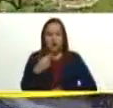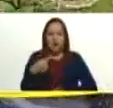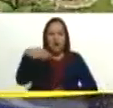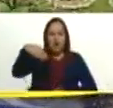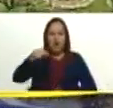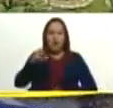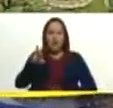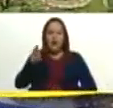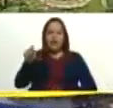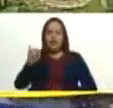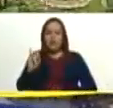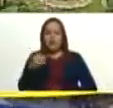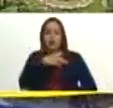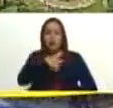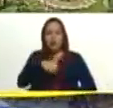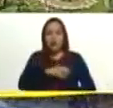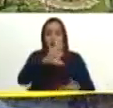nuestra